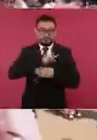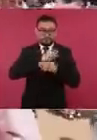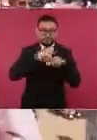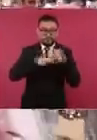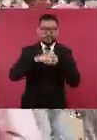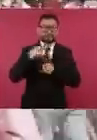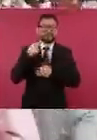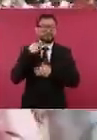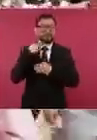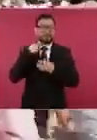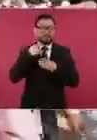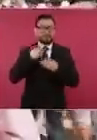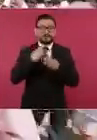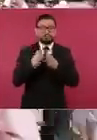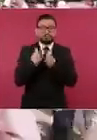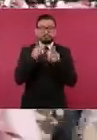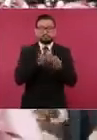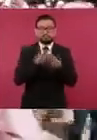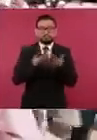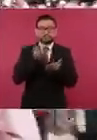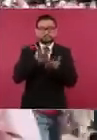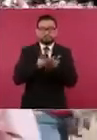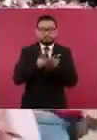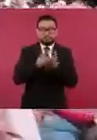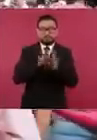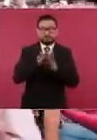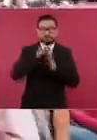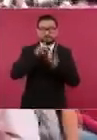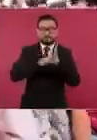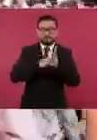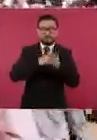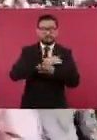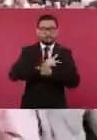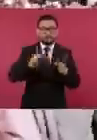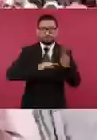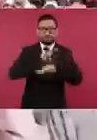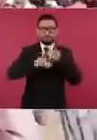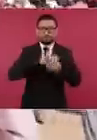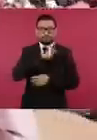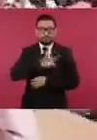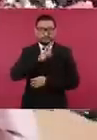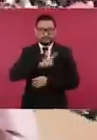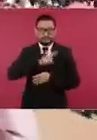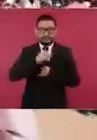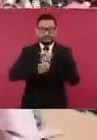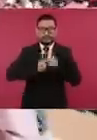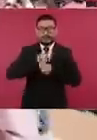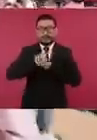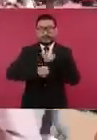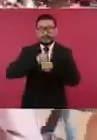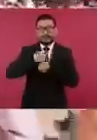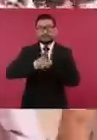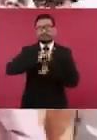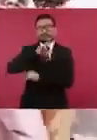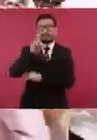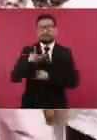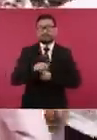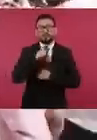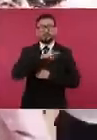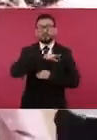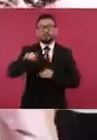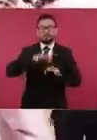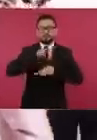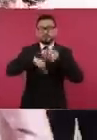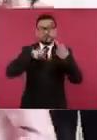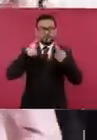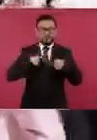dar una escritura pública a todos los que rentan después de ciertos años. Y eso va a hacer que pues toda la